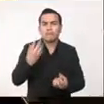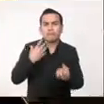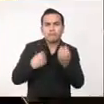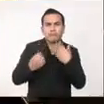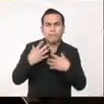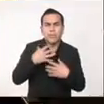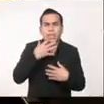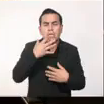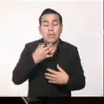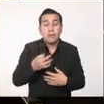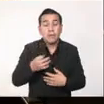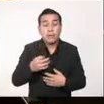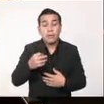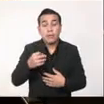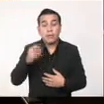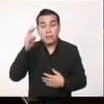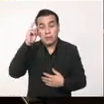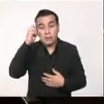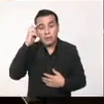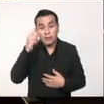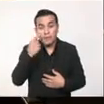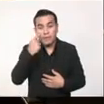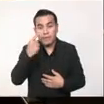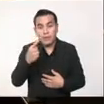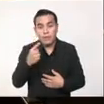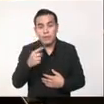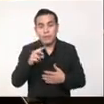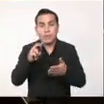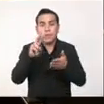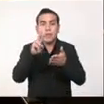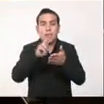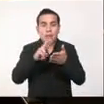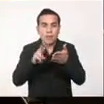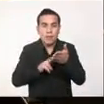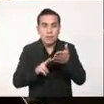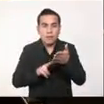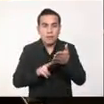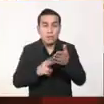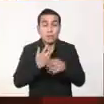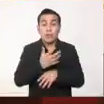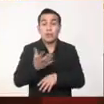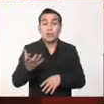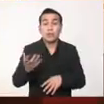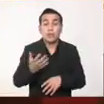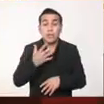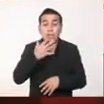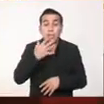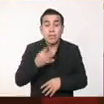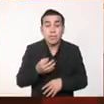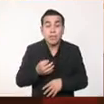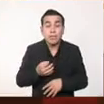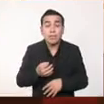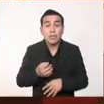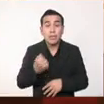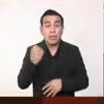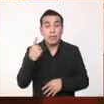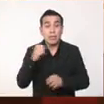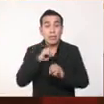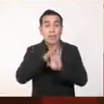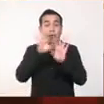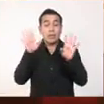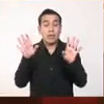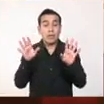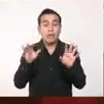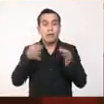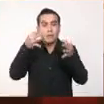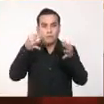Al final nos encontramos frente a una lectura oficial de los hechos y a una interpretación